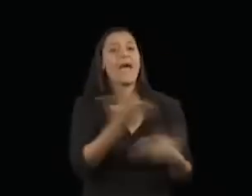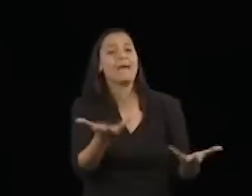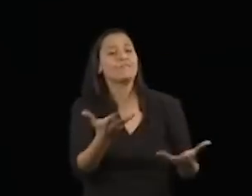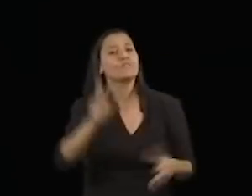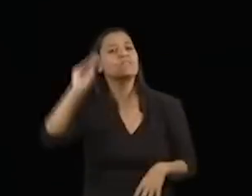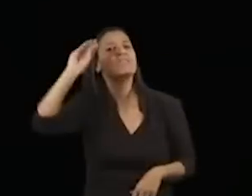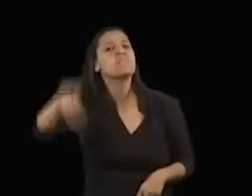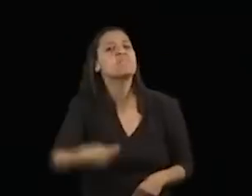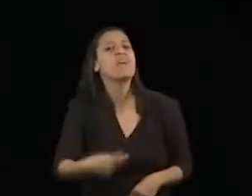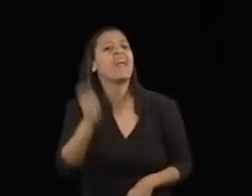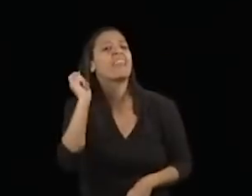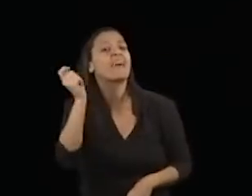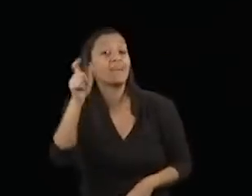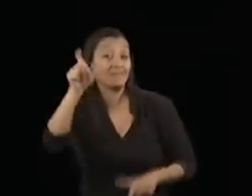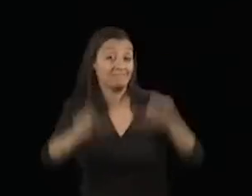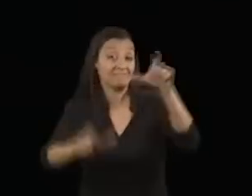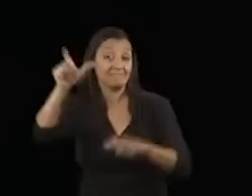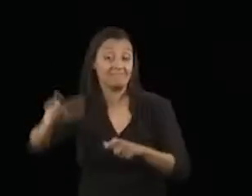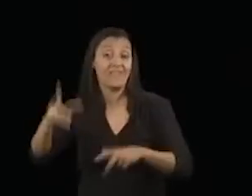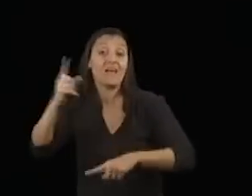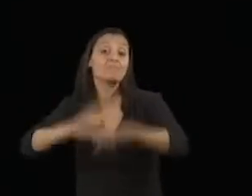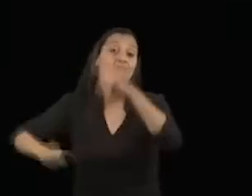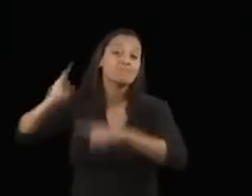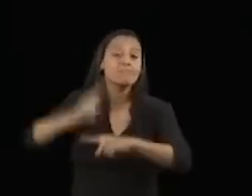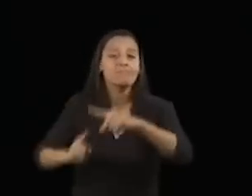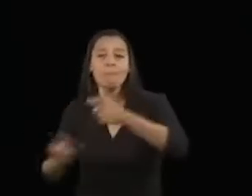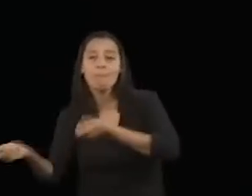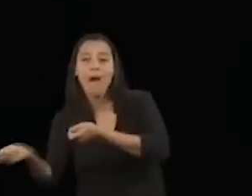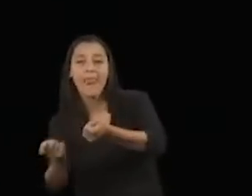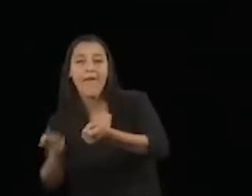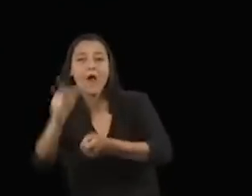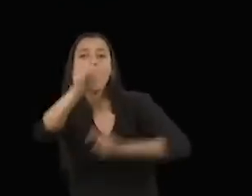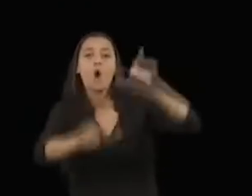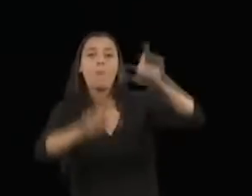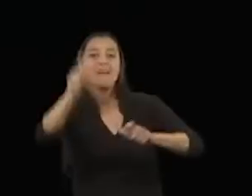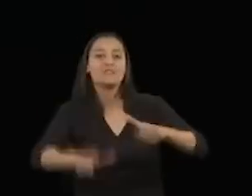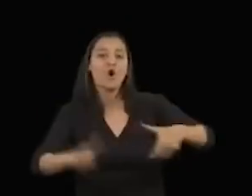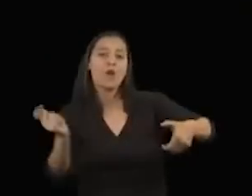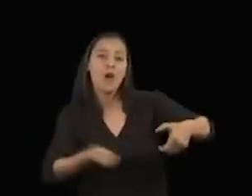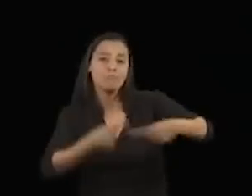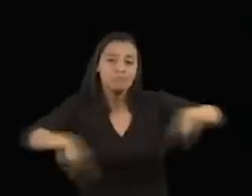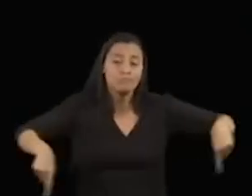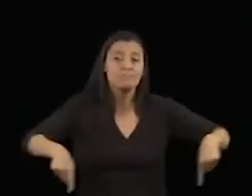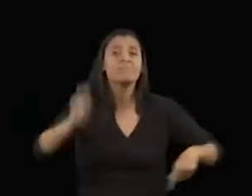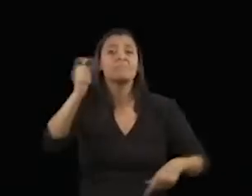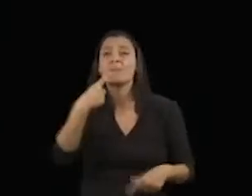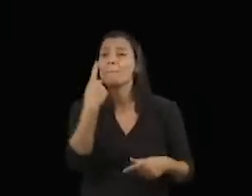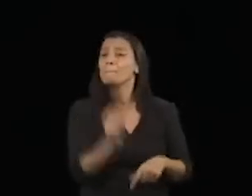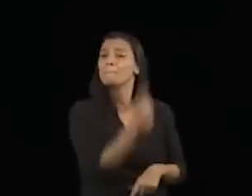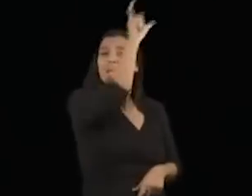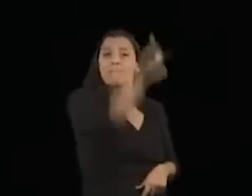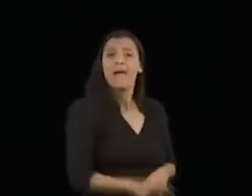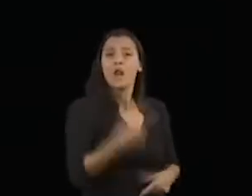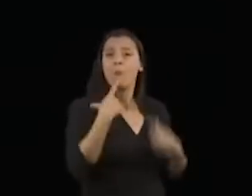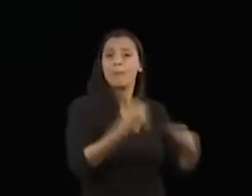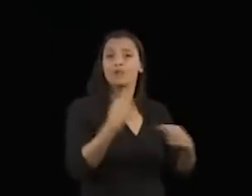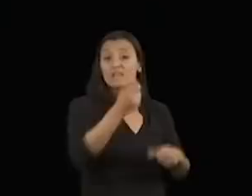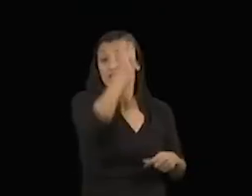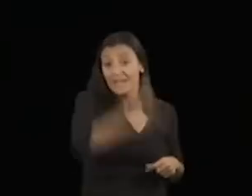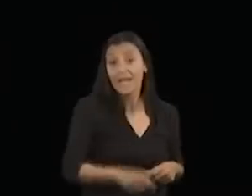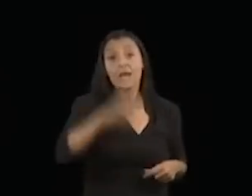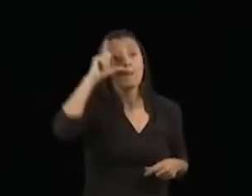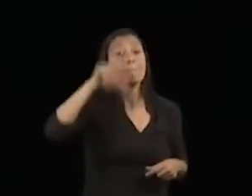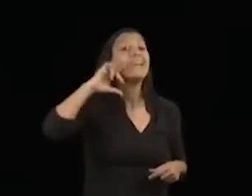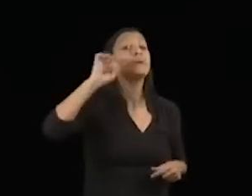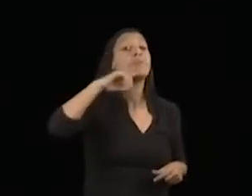que perdían con eso? Los gerentes de la pobreza. El primero en quejarse, ¿quién fue? Beliboni. Entonces Beliboni lo primero que hizo